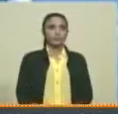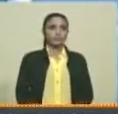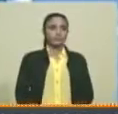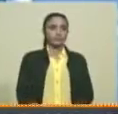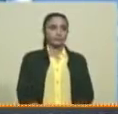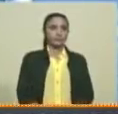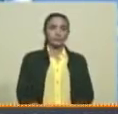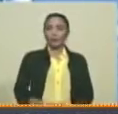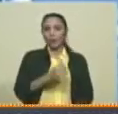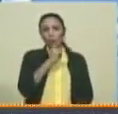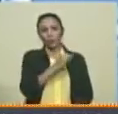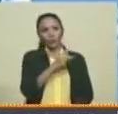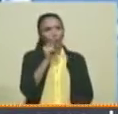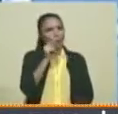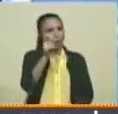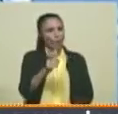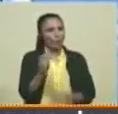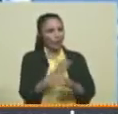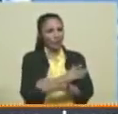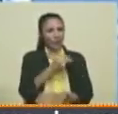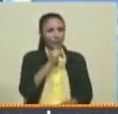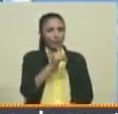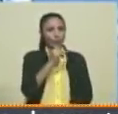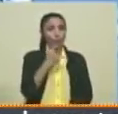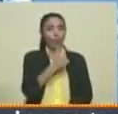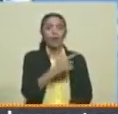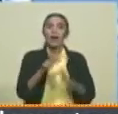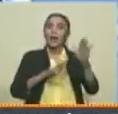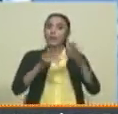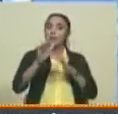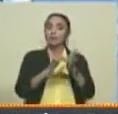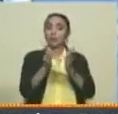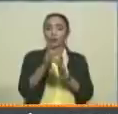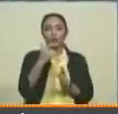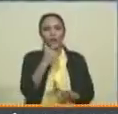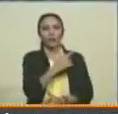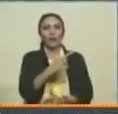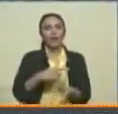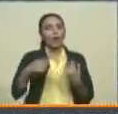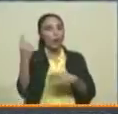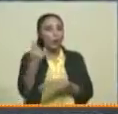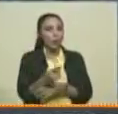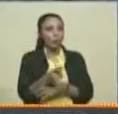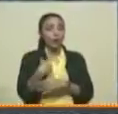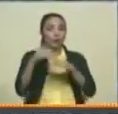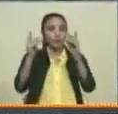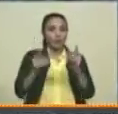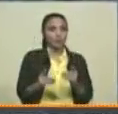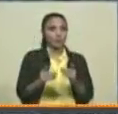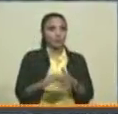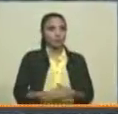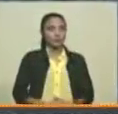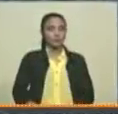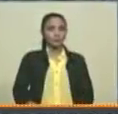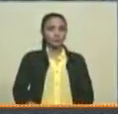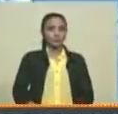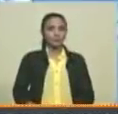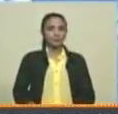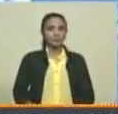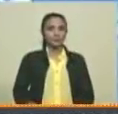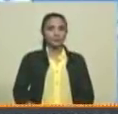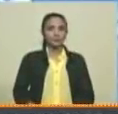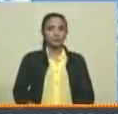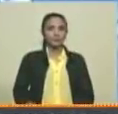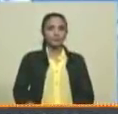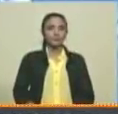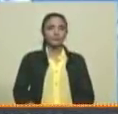tiene razón. Yo el 13 de abril di una orden y una decisión. Y anuncio que